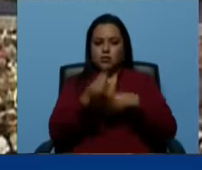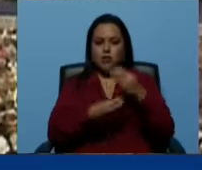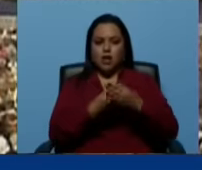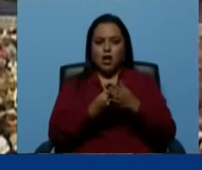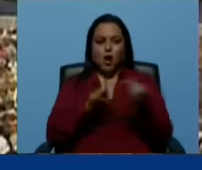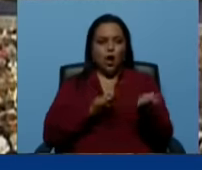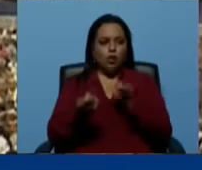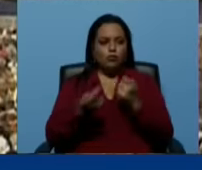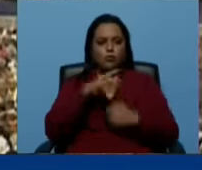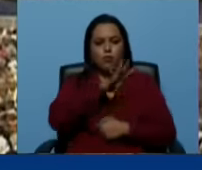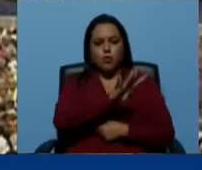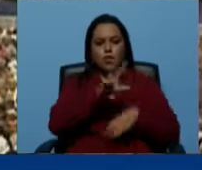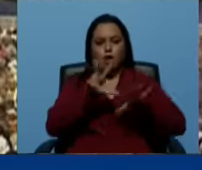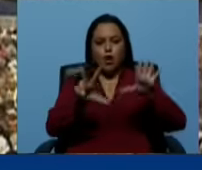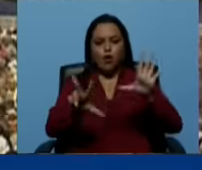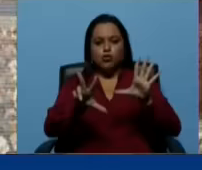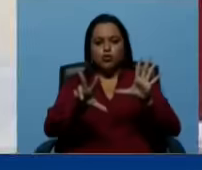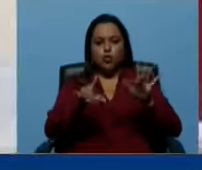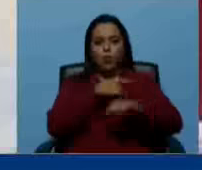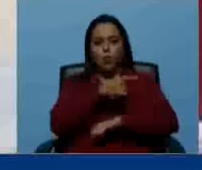controlamos en 48 horas,